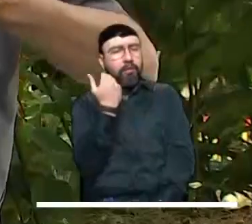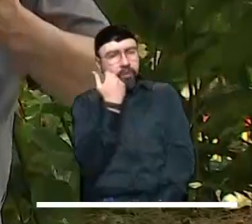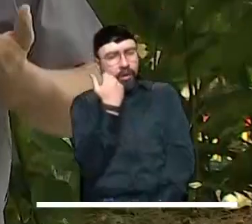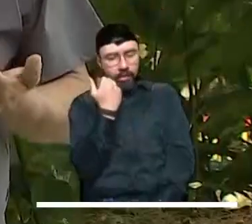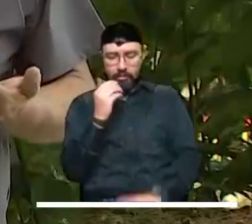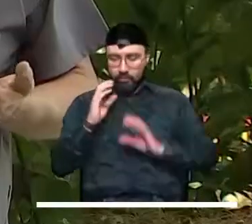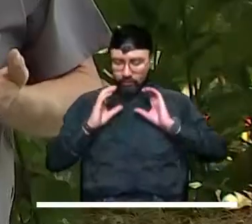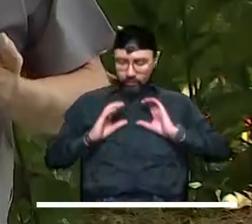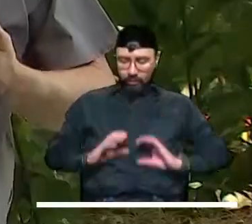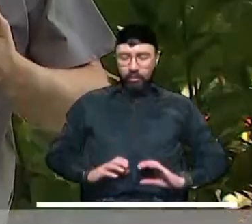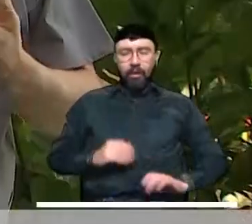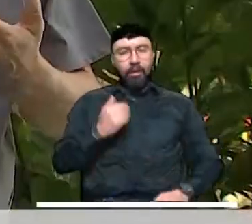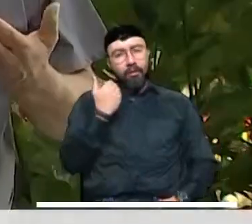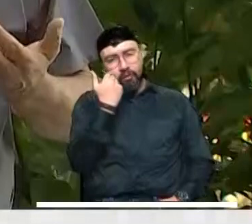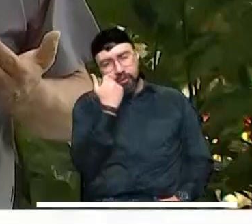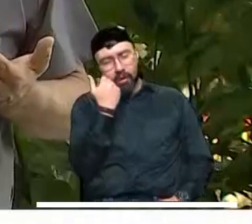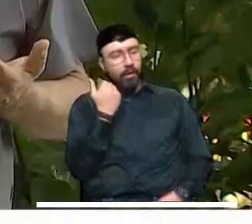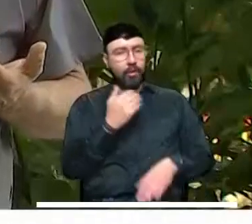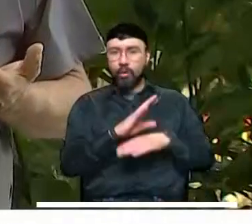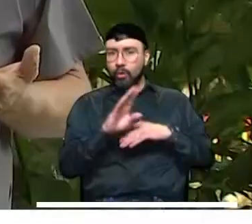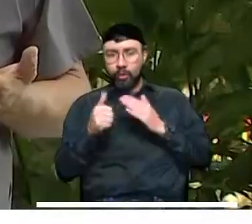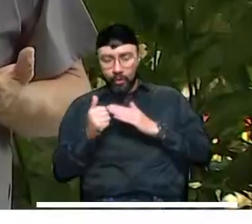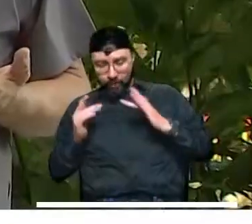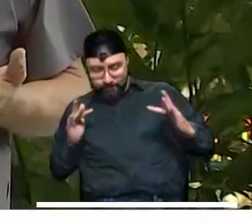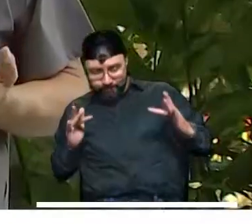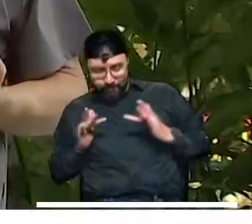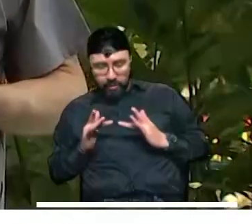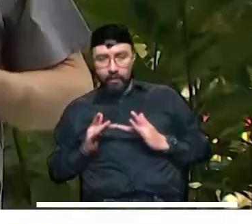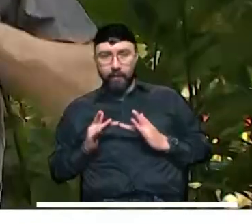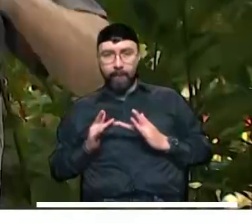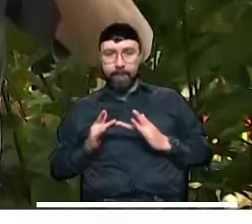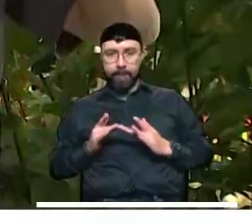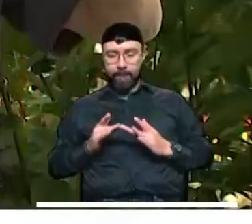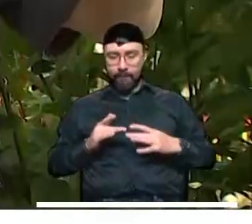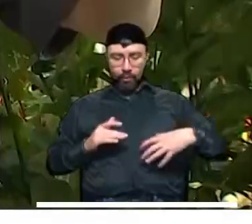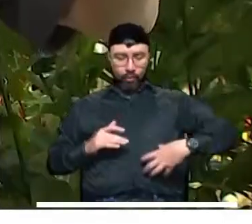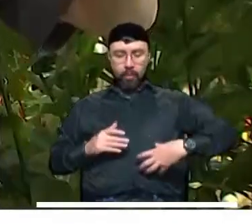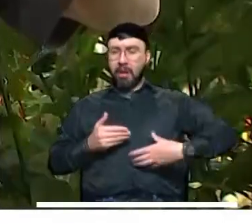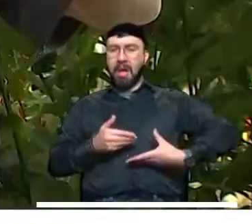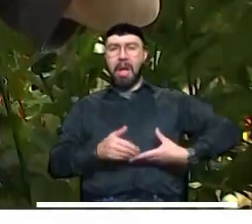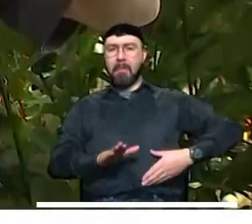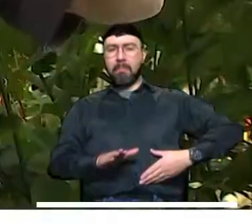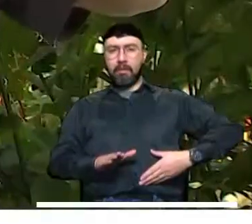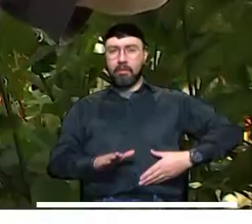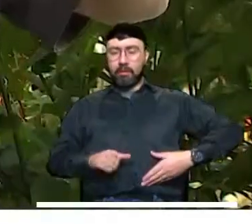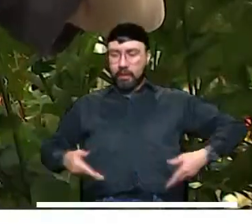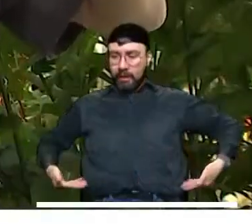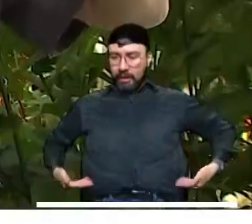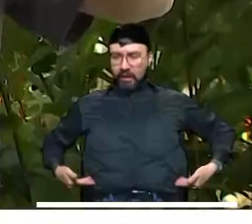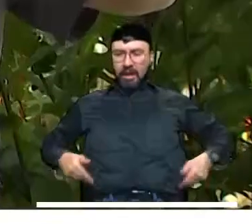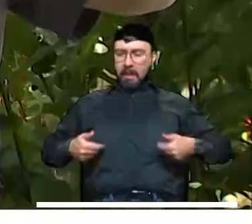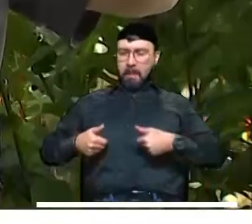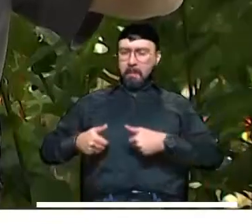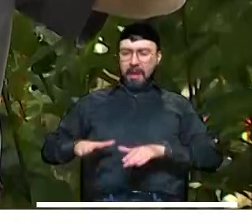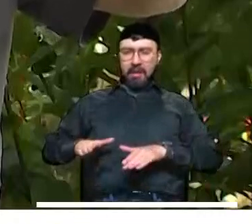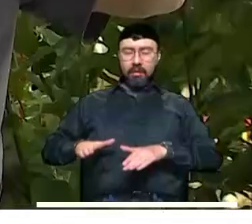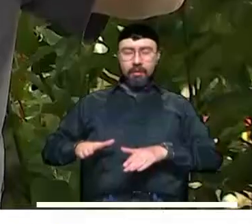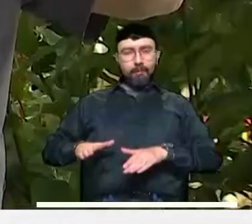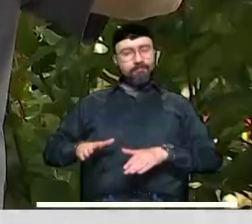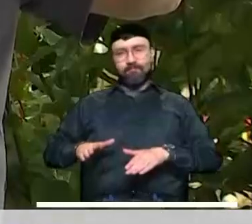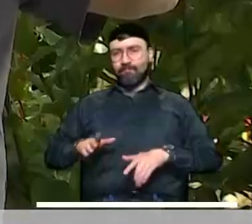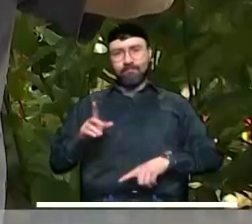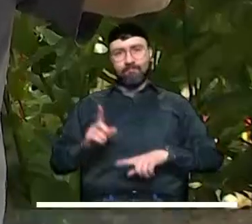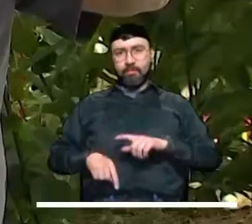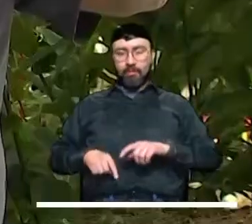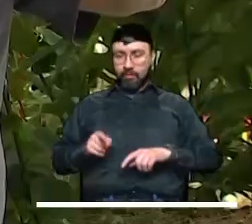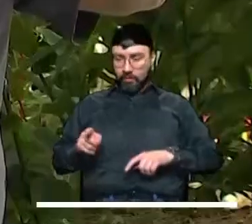parte física y todo es una interrelación. No podemos ver un órgano como algo aislado, un riñón como algo simplemente como el riñón